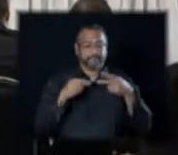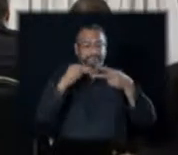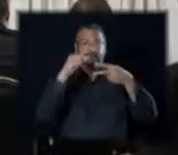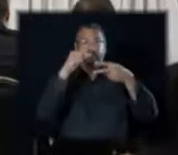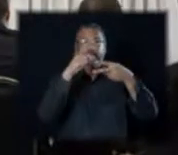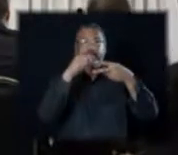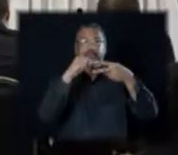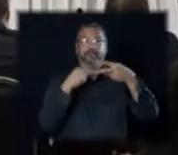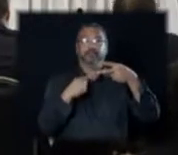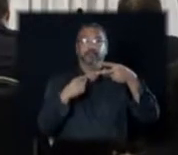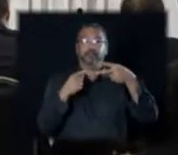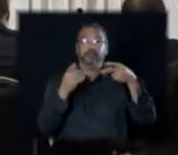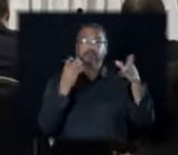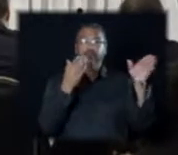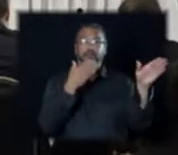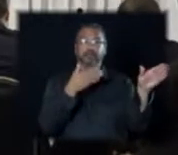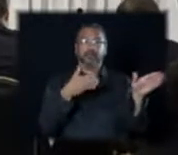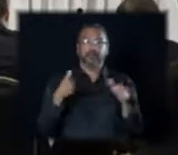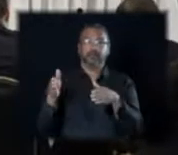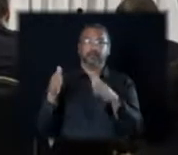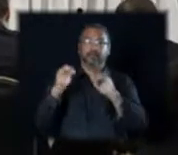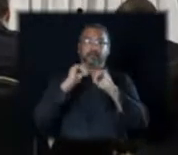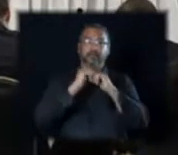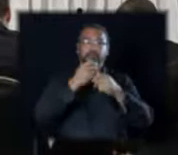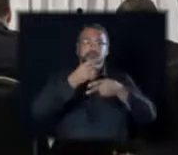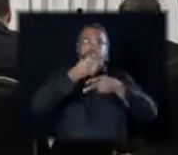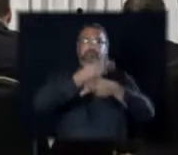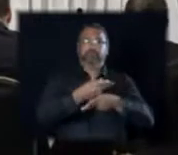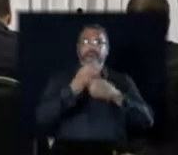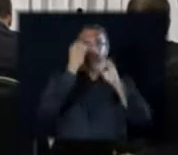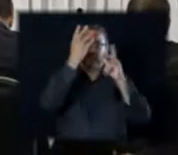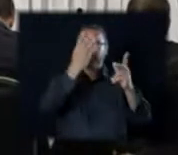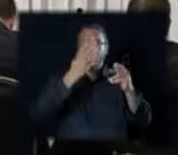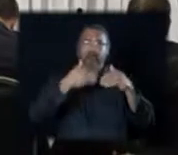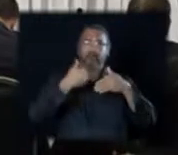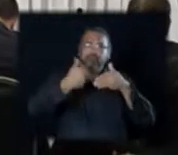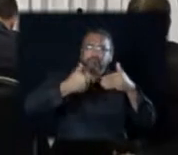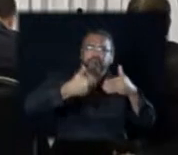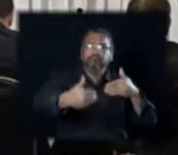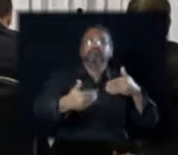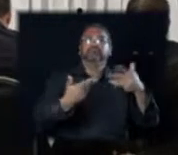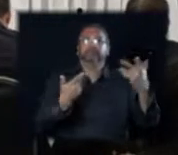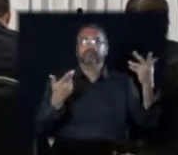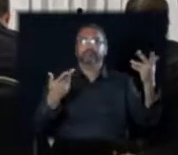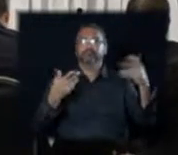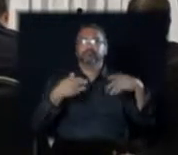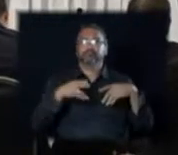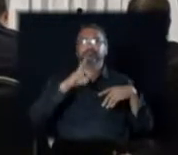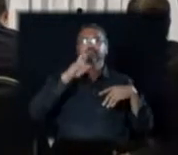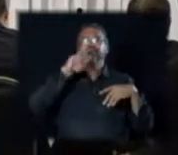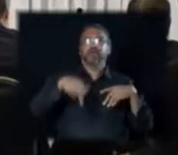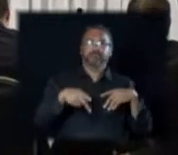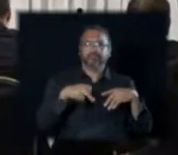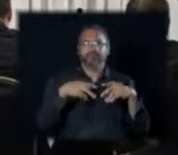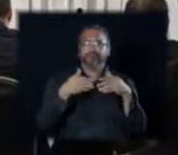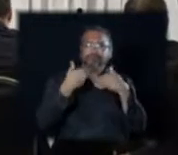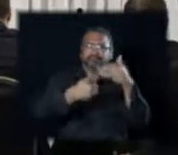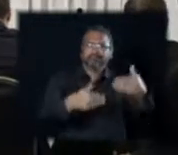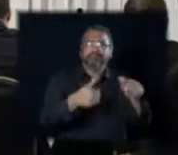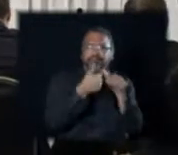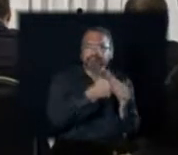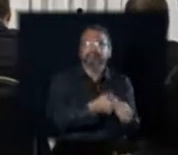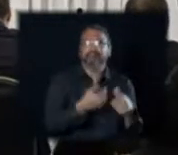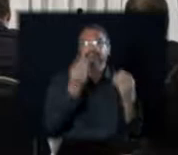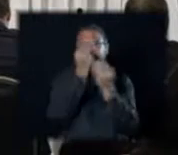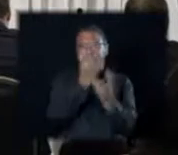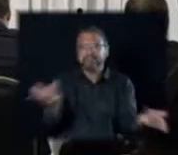La primera es, ¿cuál es el plan futuro para mantener esta información actualizada y publicarla? ¿Cuál es